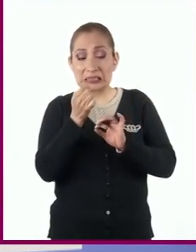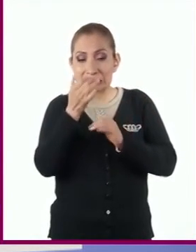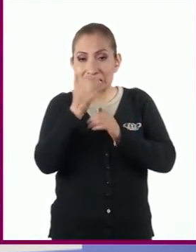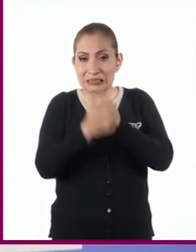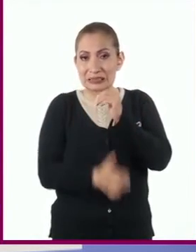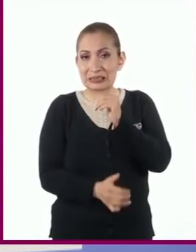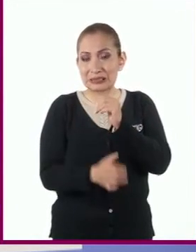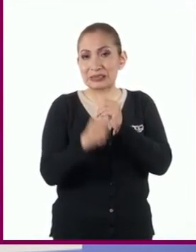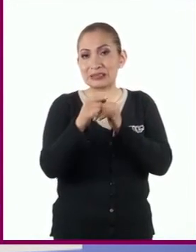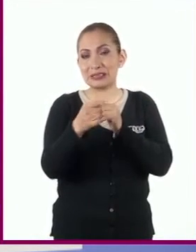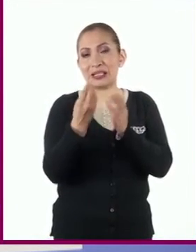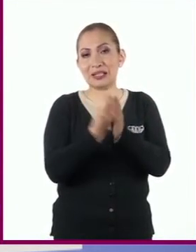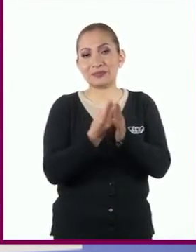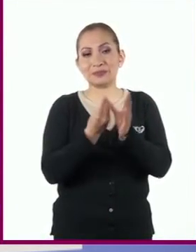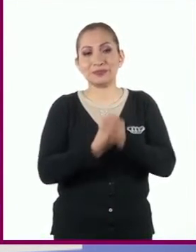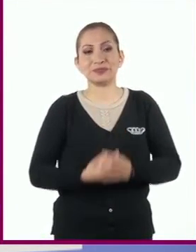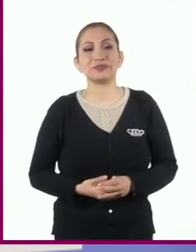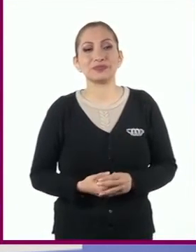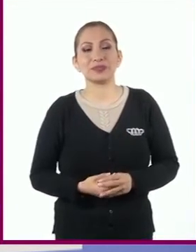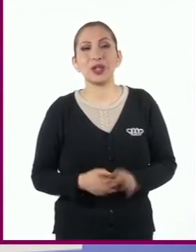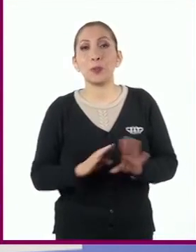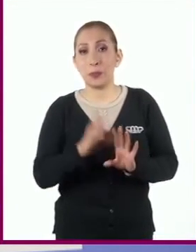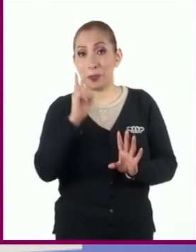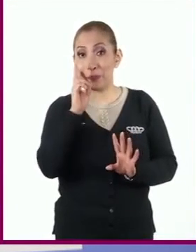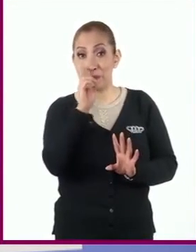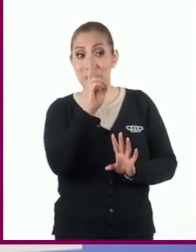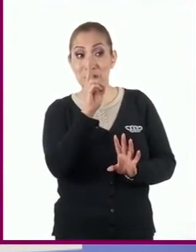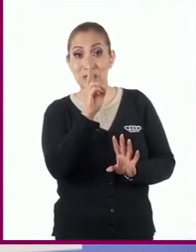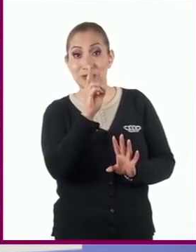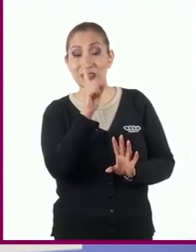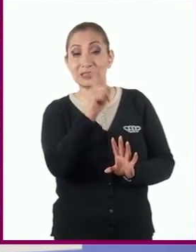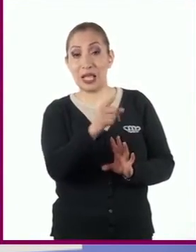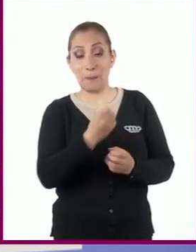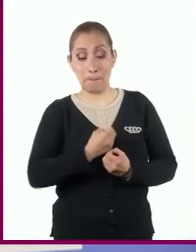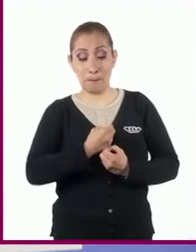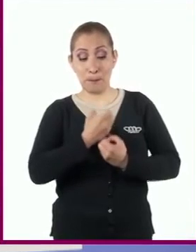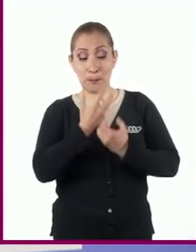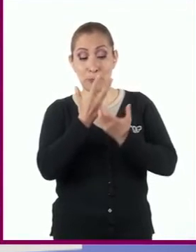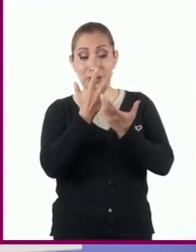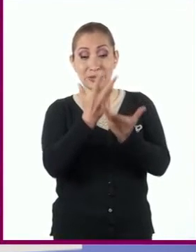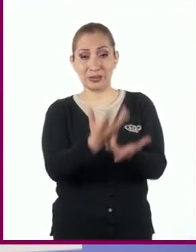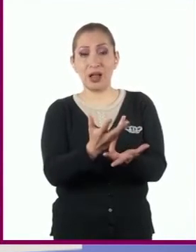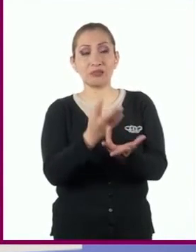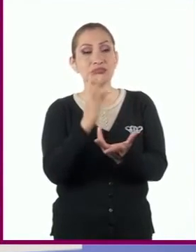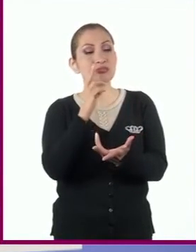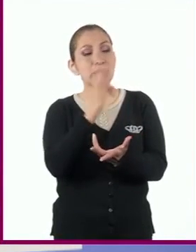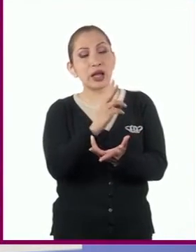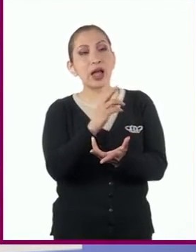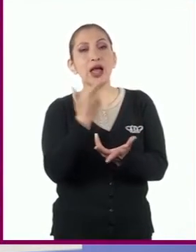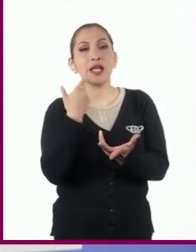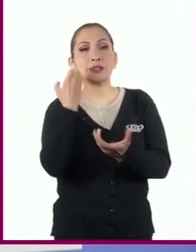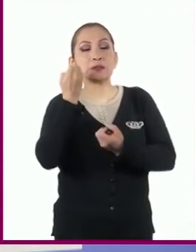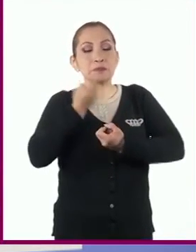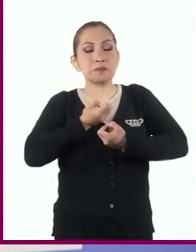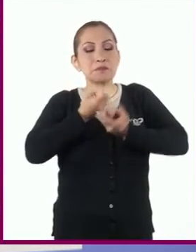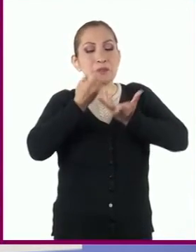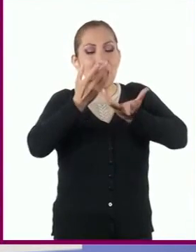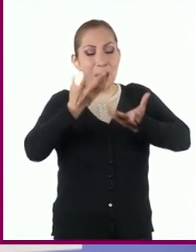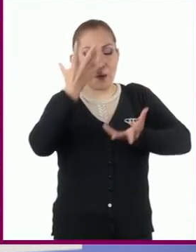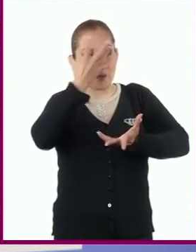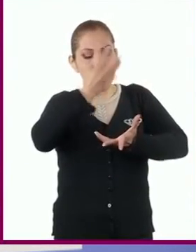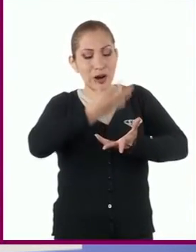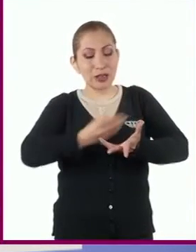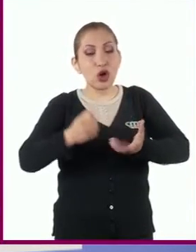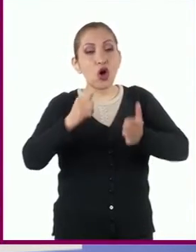al final de esta sesión. Como pudimos darnos cuenta, la poesía es considerada la expresión de la